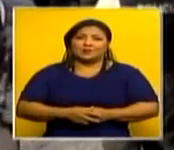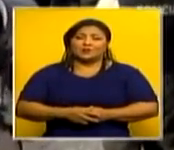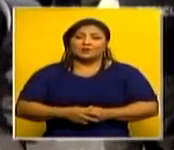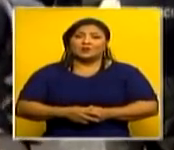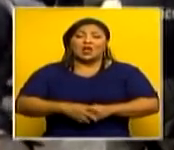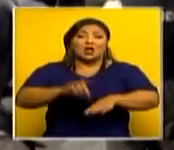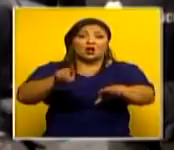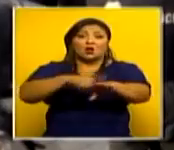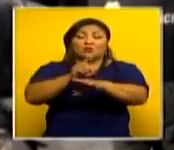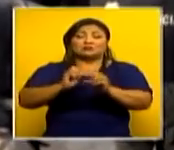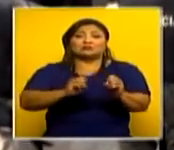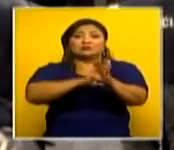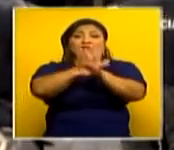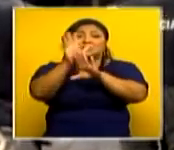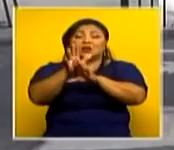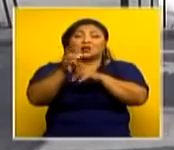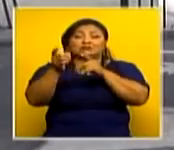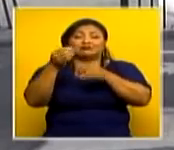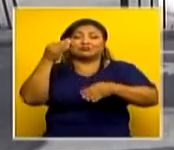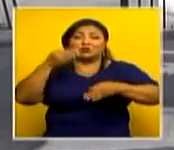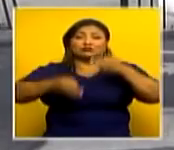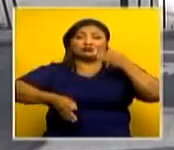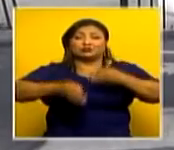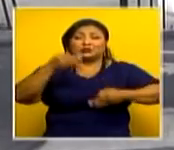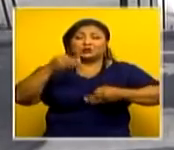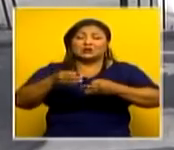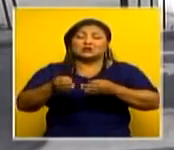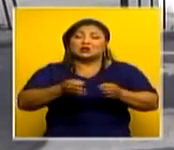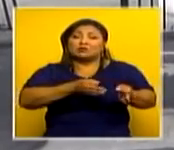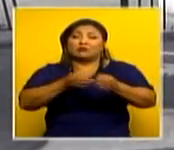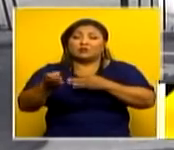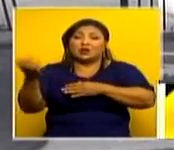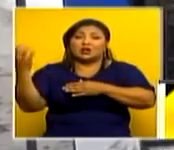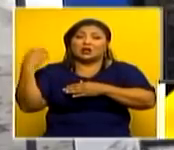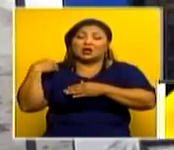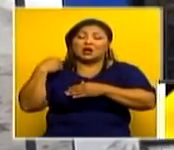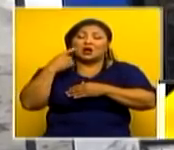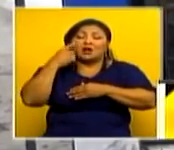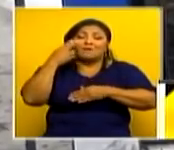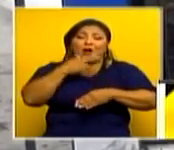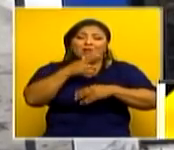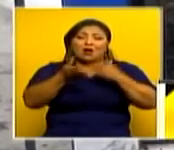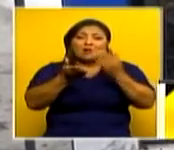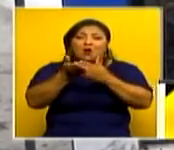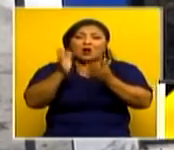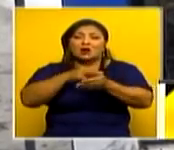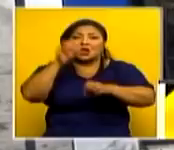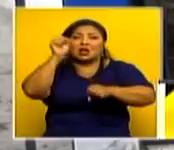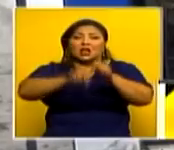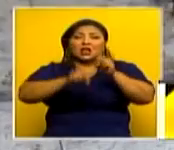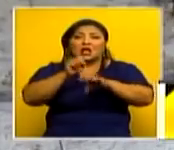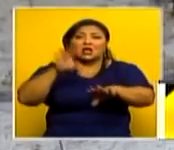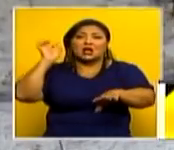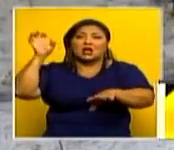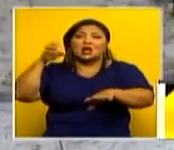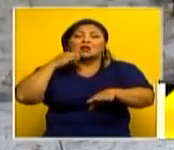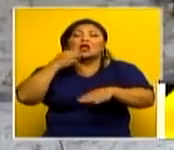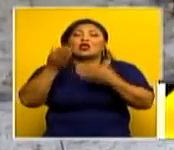En horas de la madrugada se realizó la audiencia de formulación de cargos en el caso fallecido, heridos y daños de la propiedad del Estado en